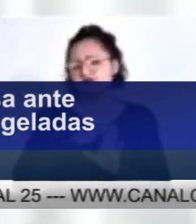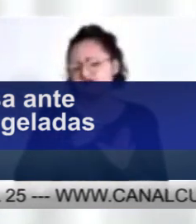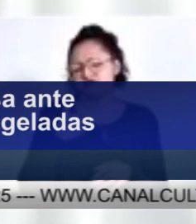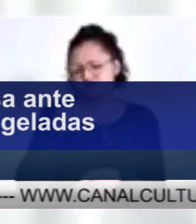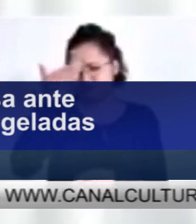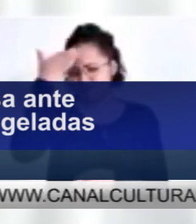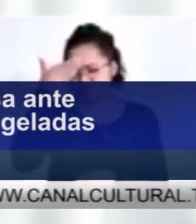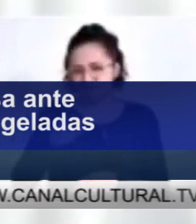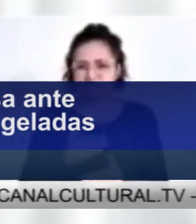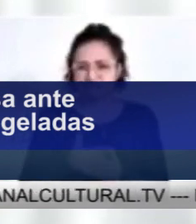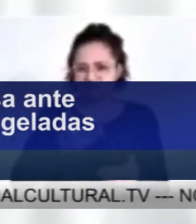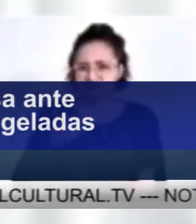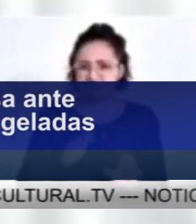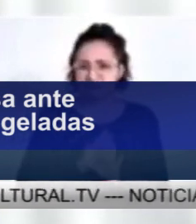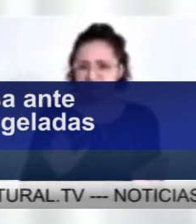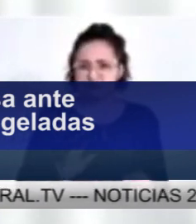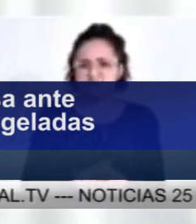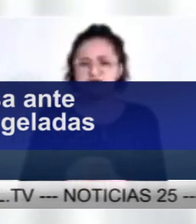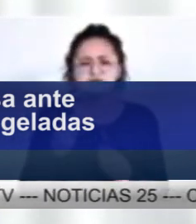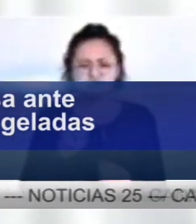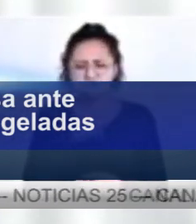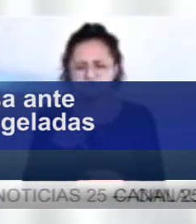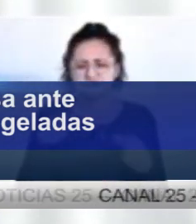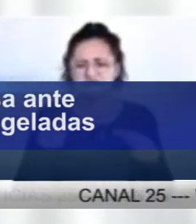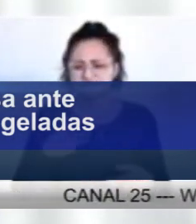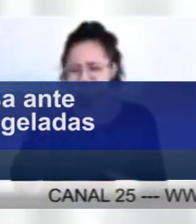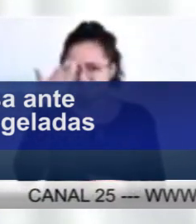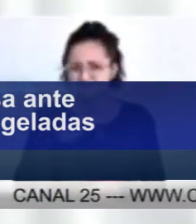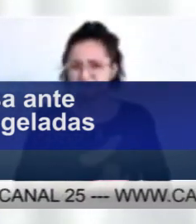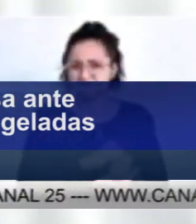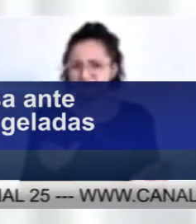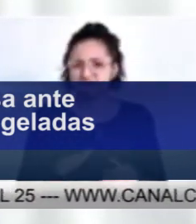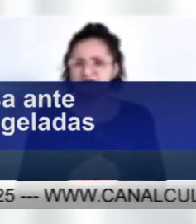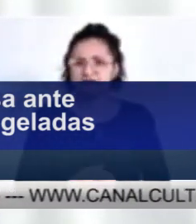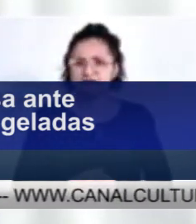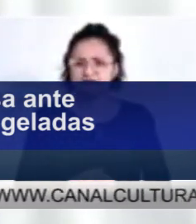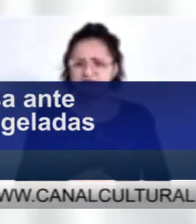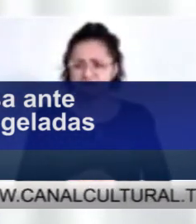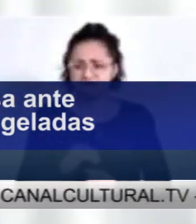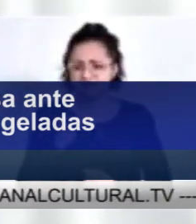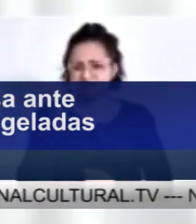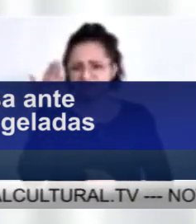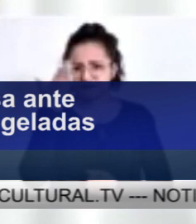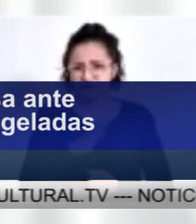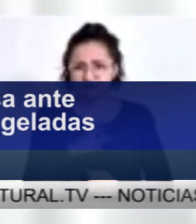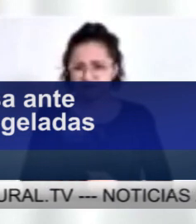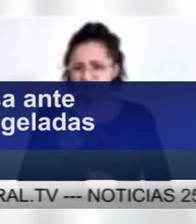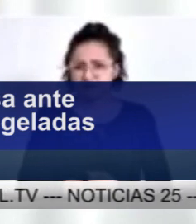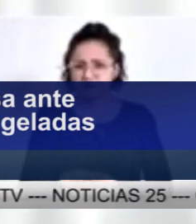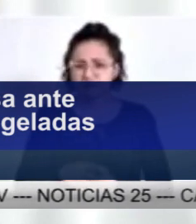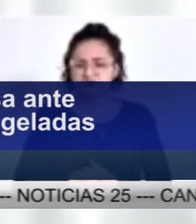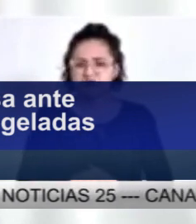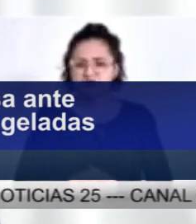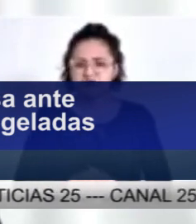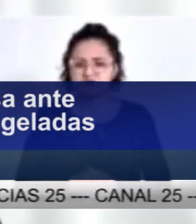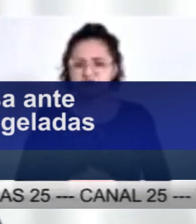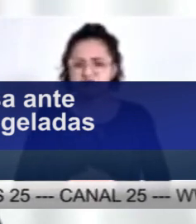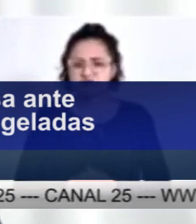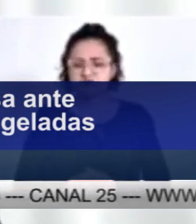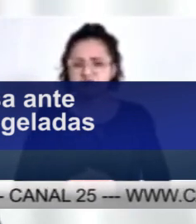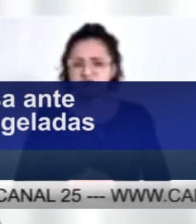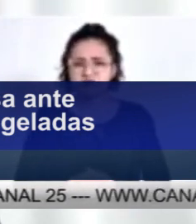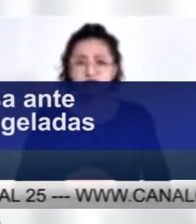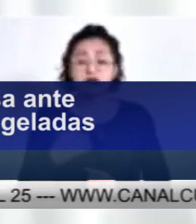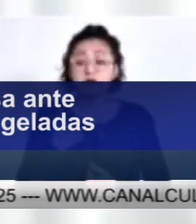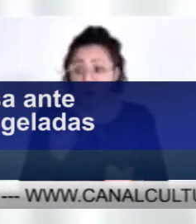ilegal esto sólo es el principio consideró el gobernador miguel barbosa huerta luego de